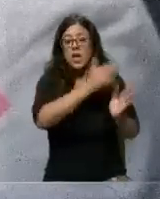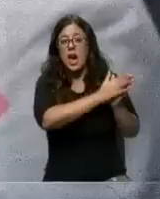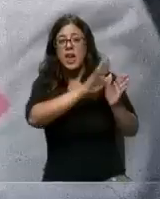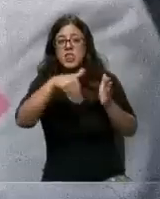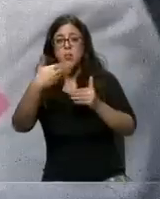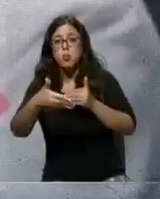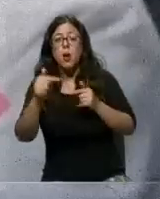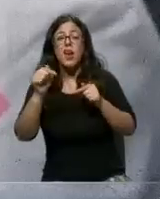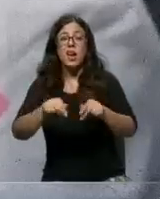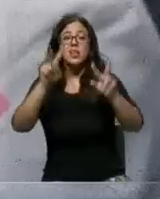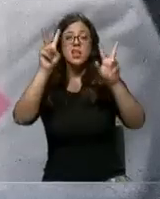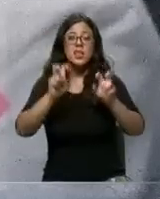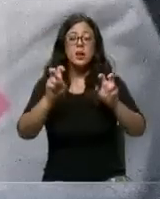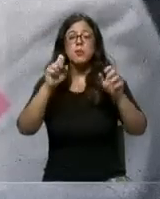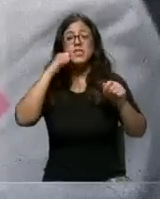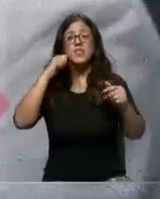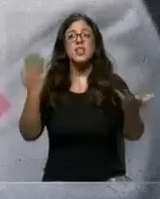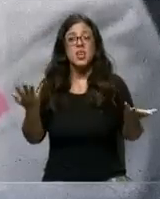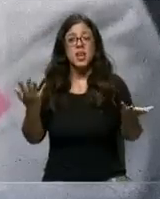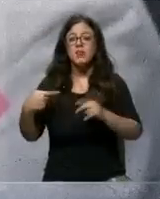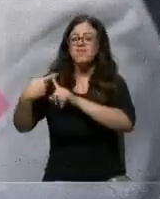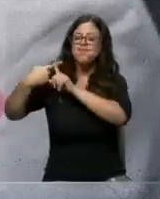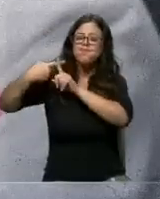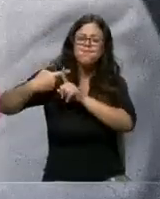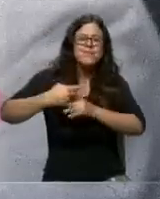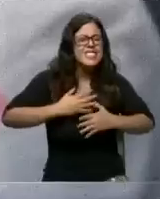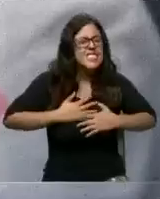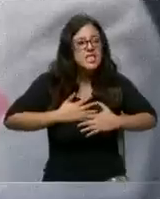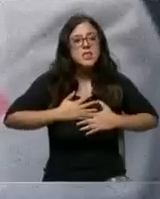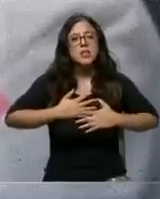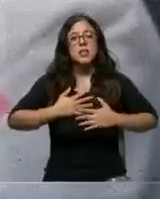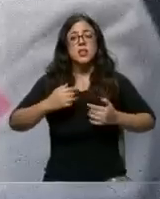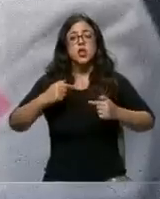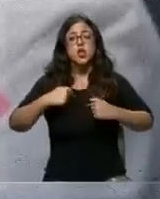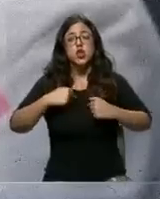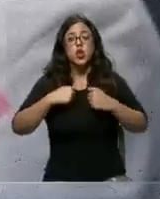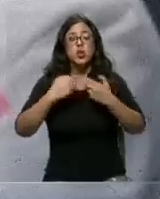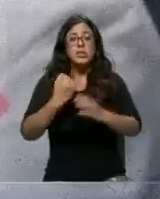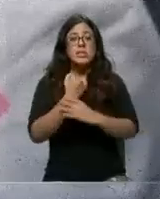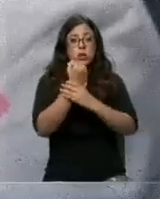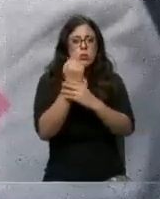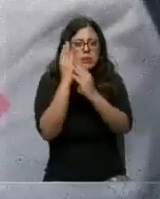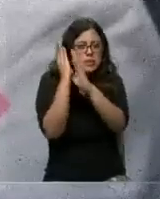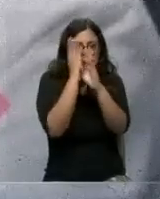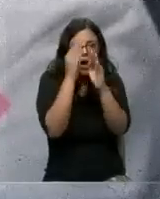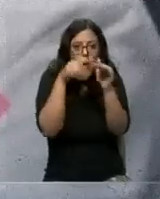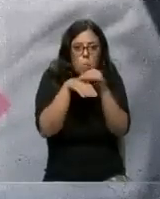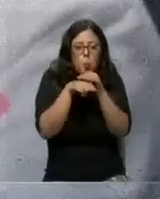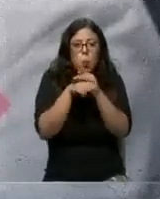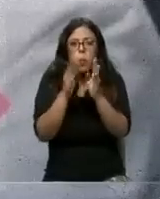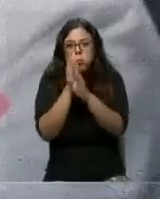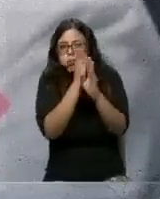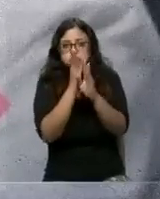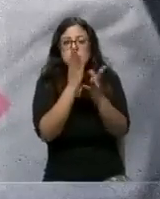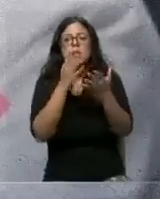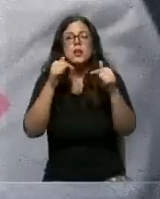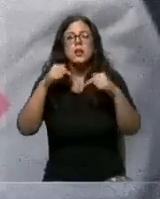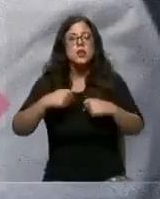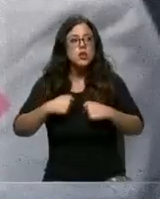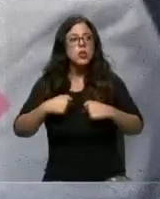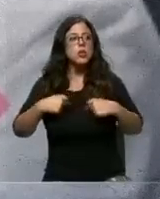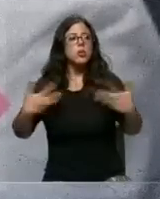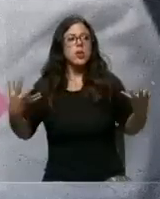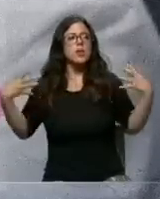Todo este penoso caso ha significado un calvario para mí. Pasé de ser encubridor a ser considerado cómplice y ahora a ejecutor de un